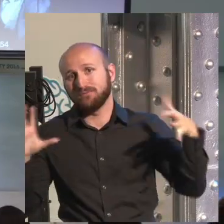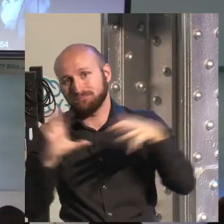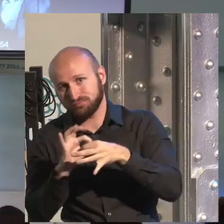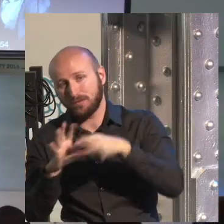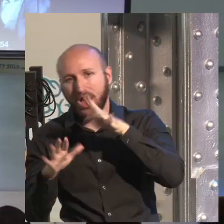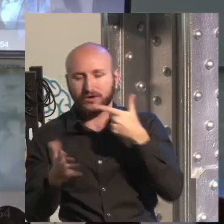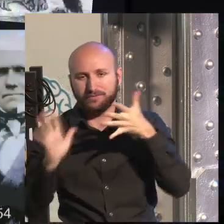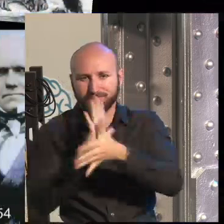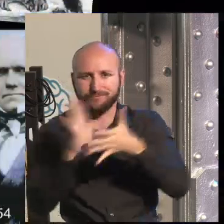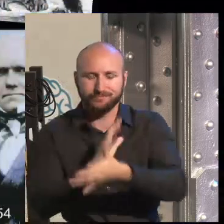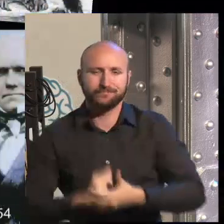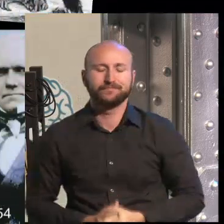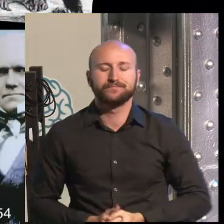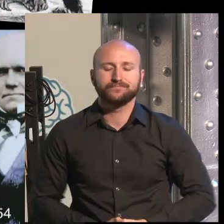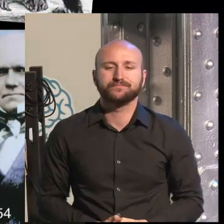continuación.